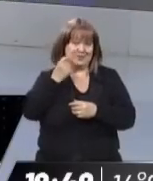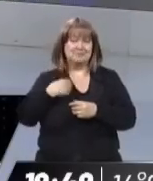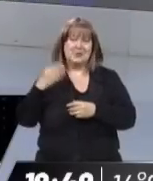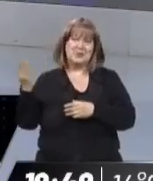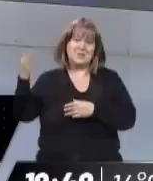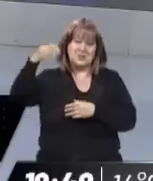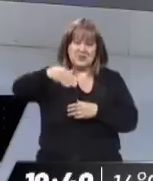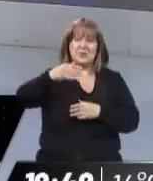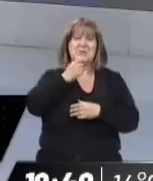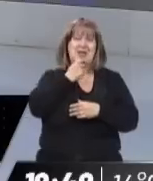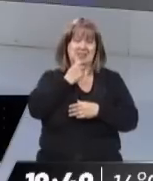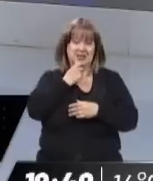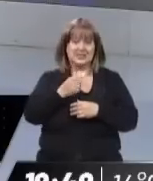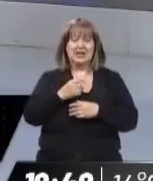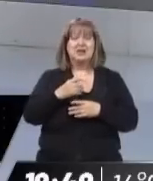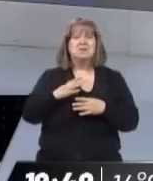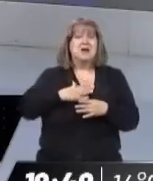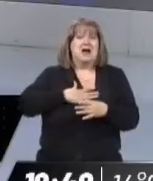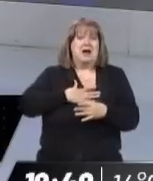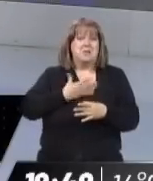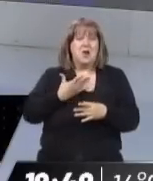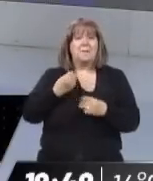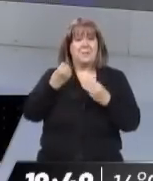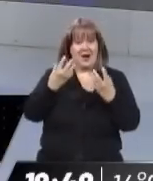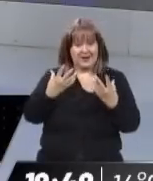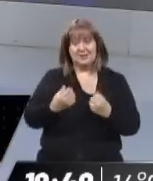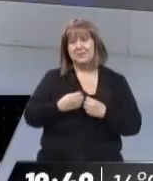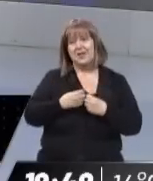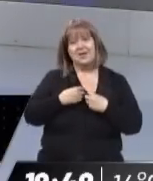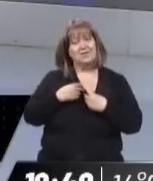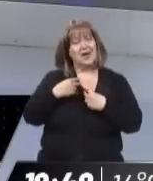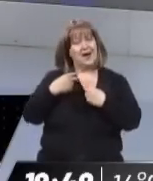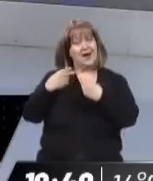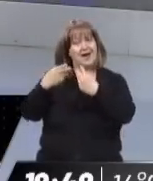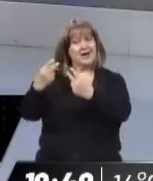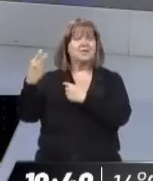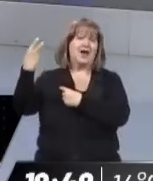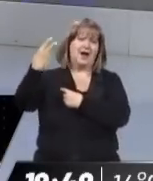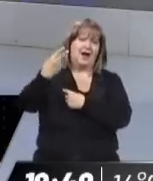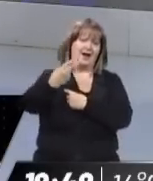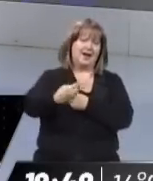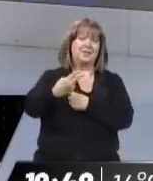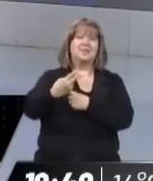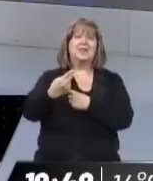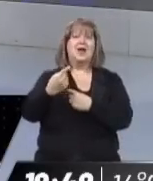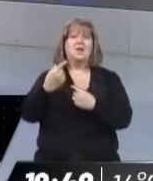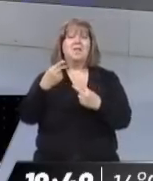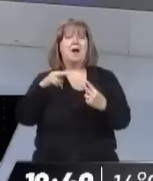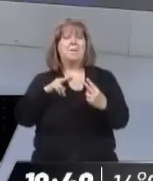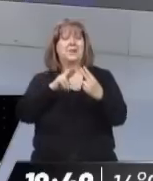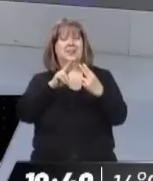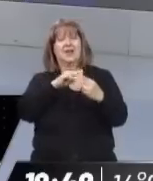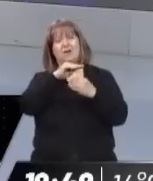que lo devuelve a Mendoza. Claro, porque esta mujer. Él, en un viaje que decide regresar aquí a Mendoza para conocer, para ver a